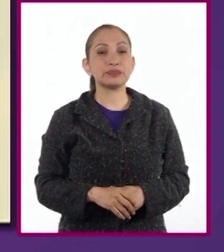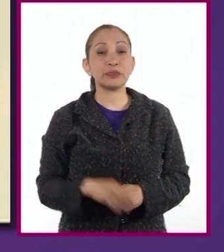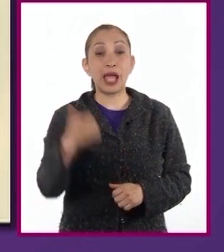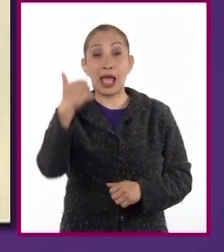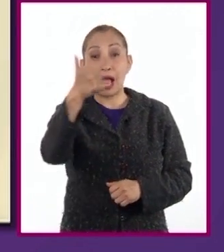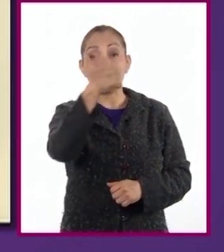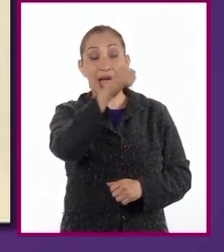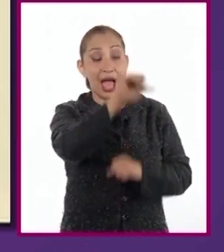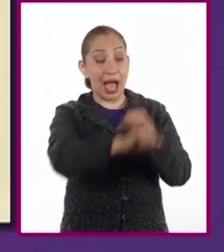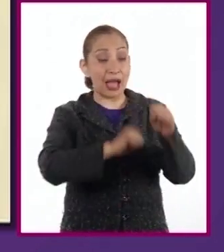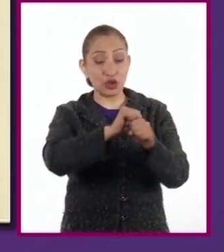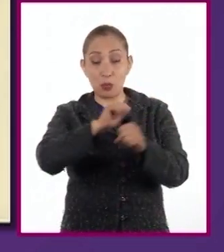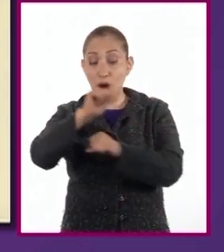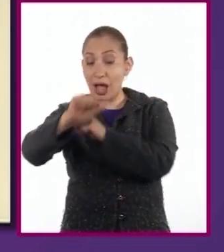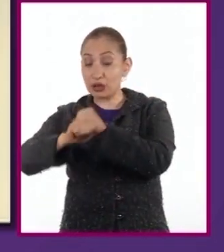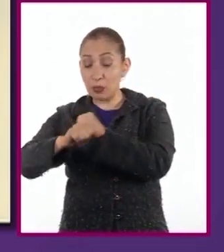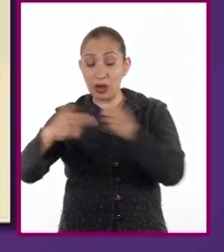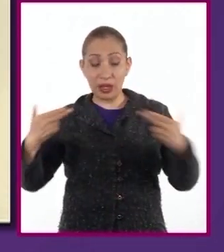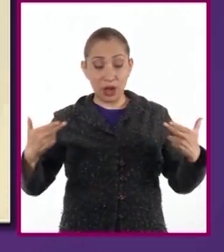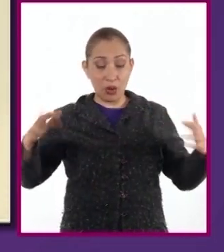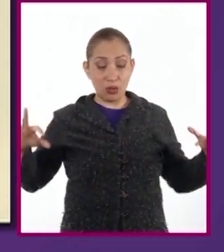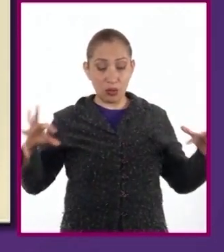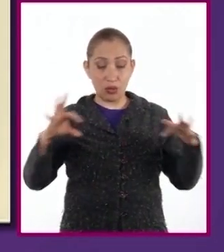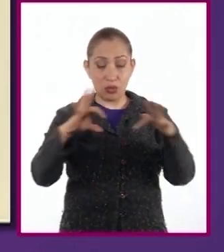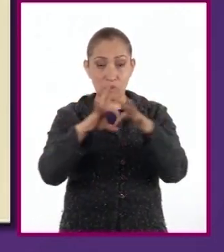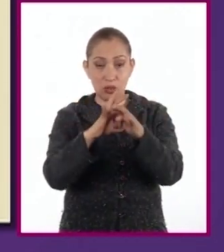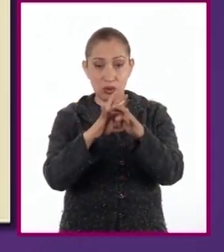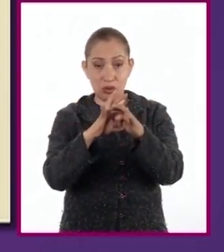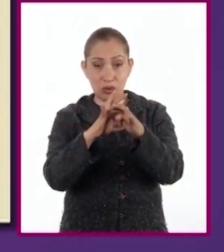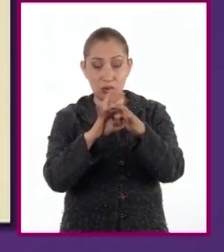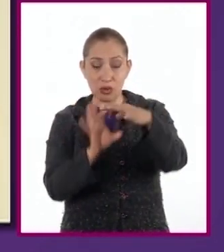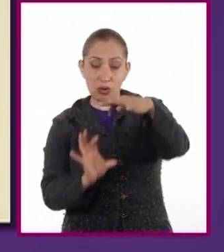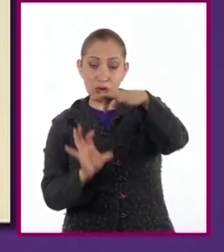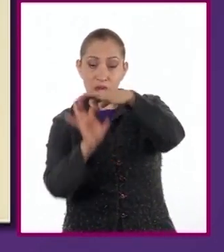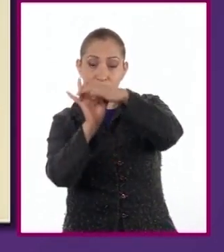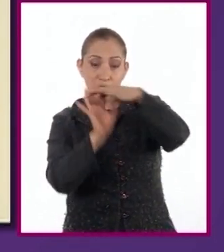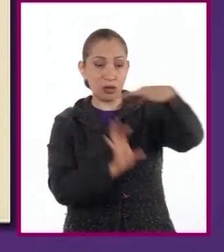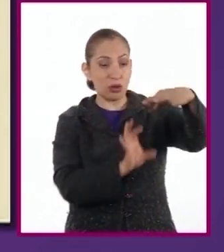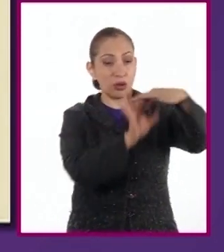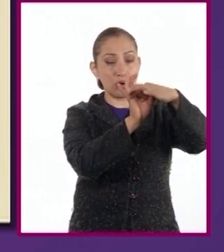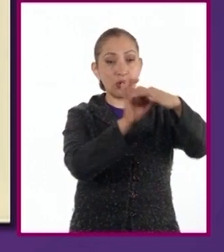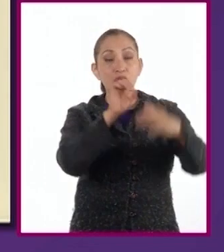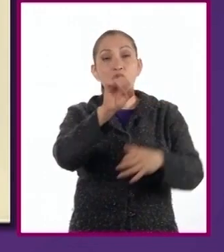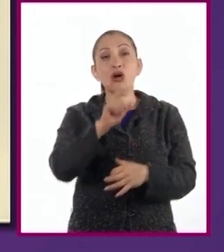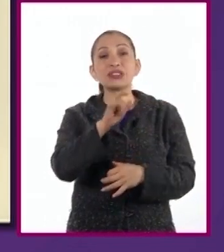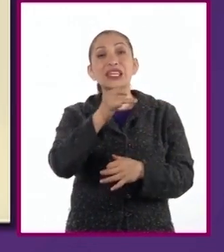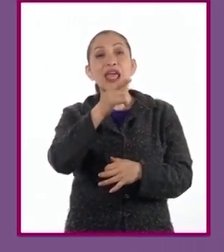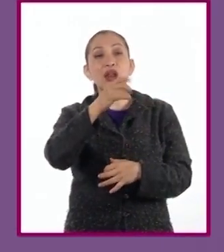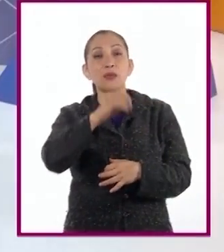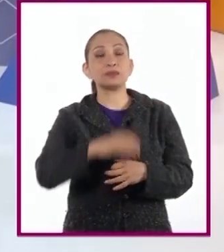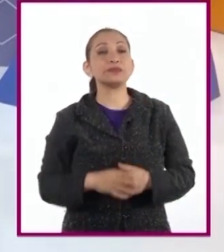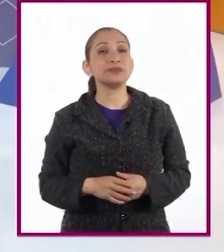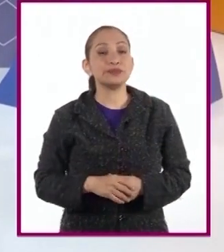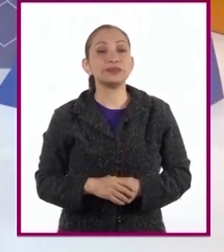Cada átomo de hidrógeno comparte su electrón con uno de los electrones externos del oxígeno.